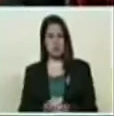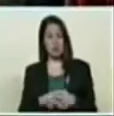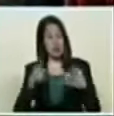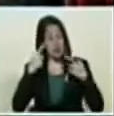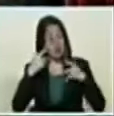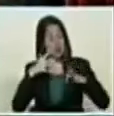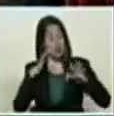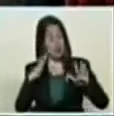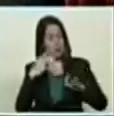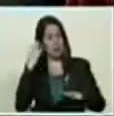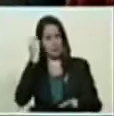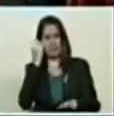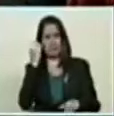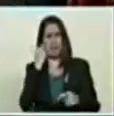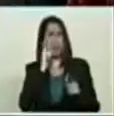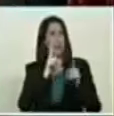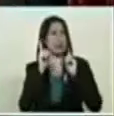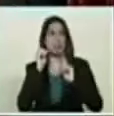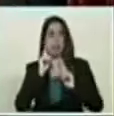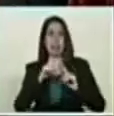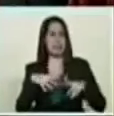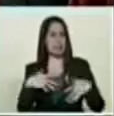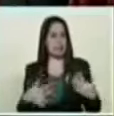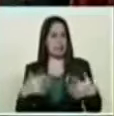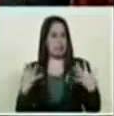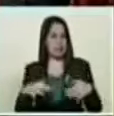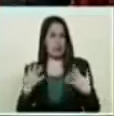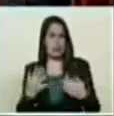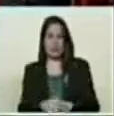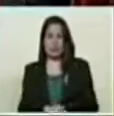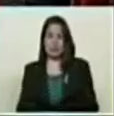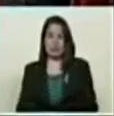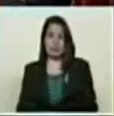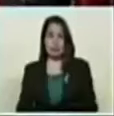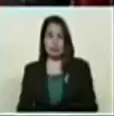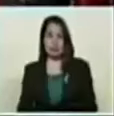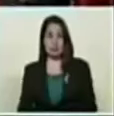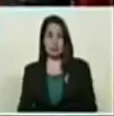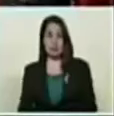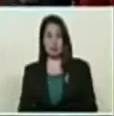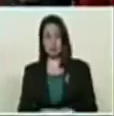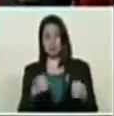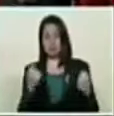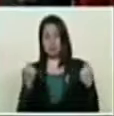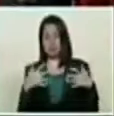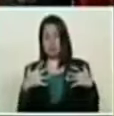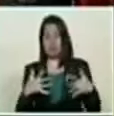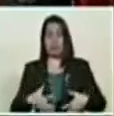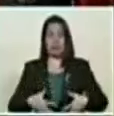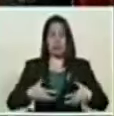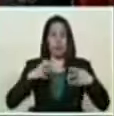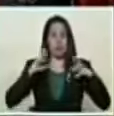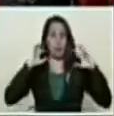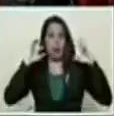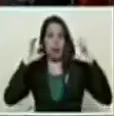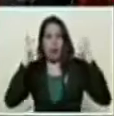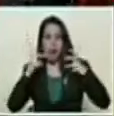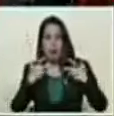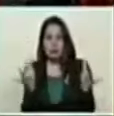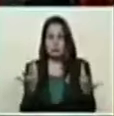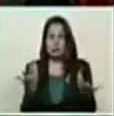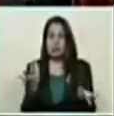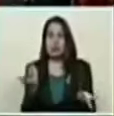Creo que se le ha pasado la mano y están llegando a un punto de desesperación. ¿Ustedes saben por